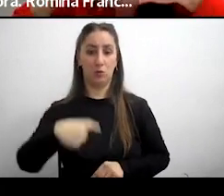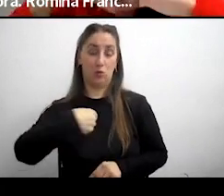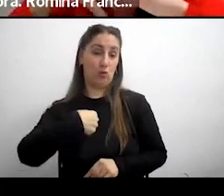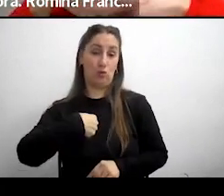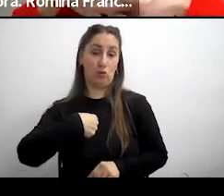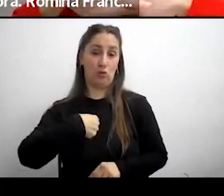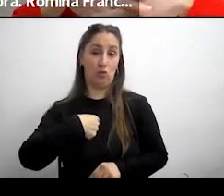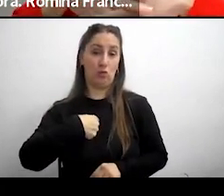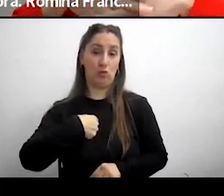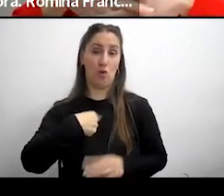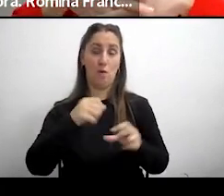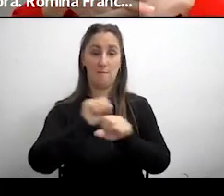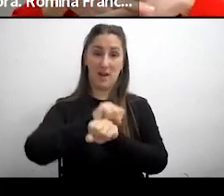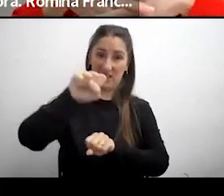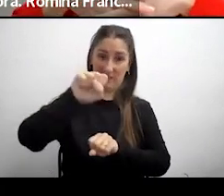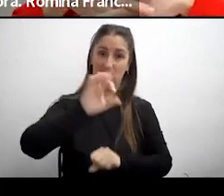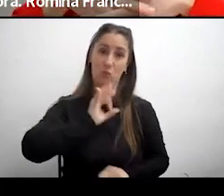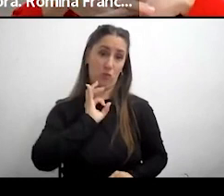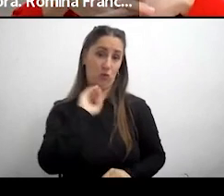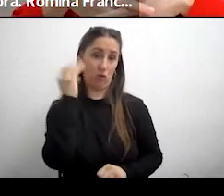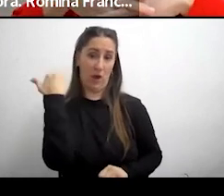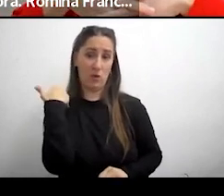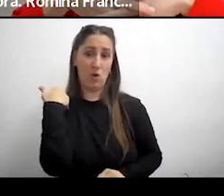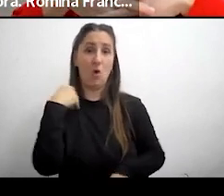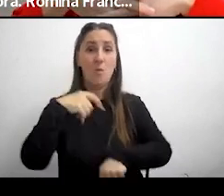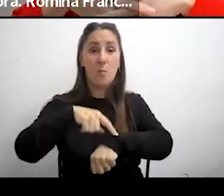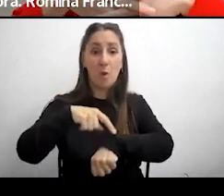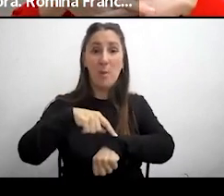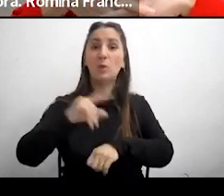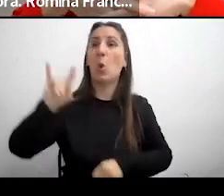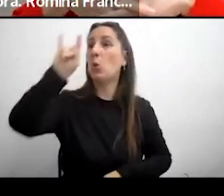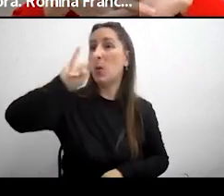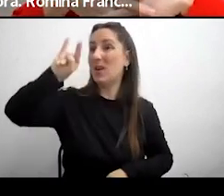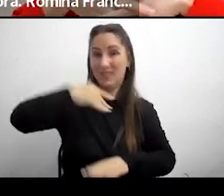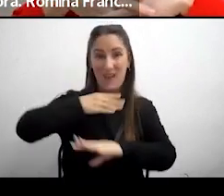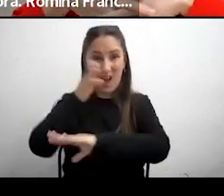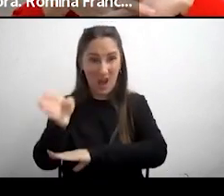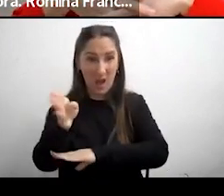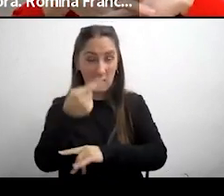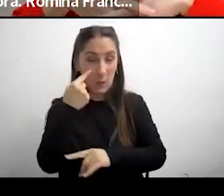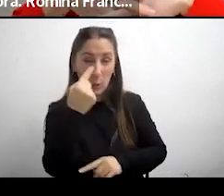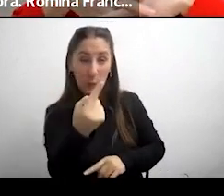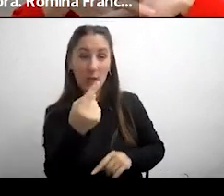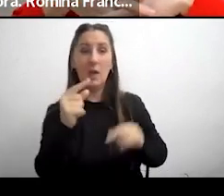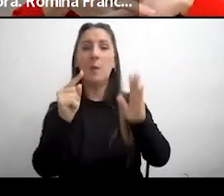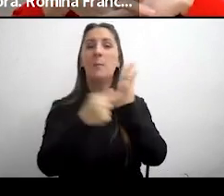yo me recibí ya hace muchos años, pero ni yo cuando fui a la facultad vi todo este capítulo sexto